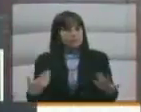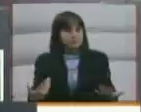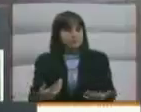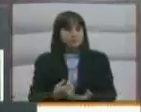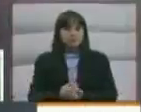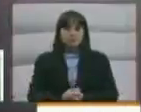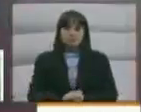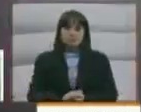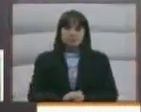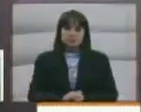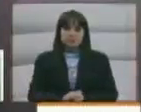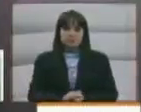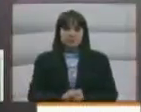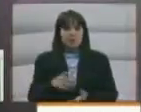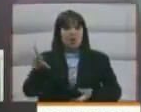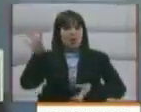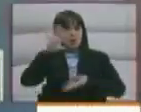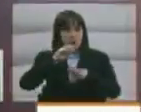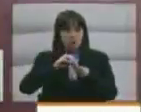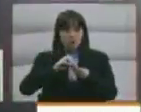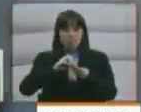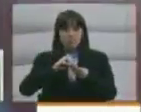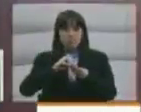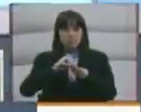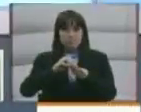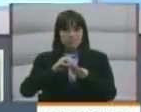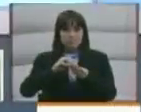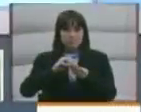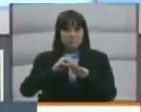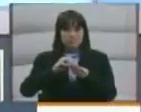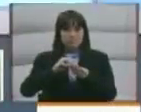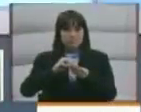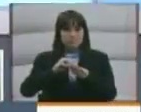Y una conclusión sale por sí sola.